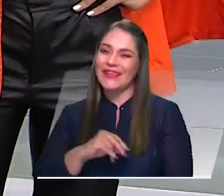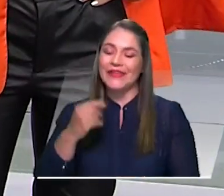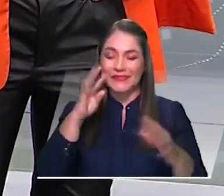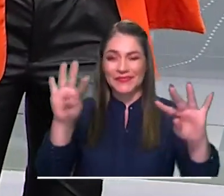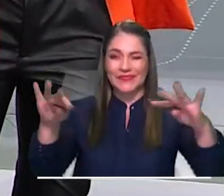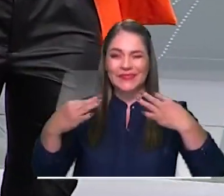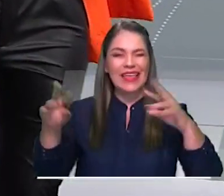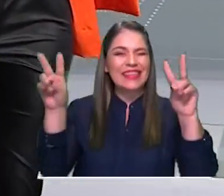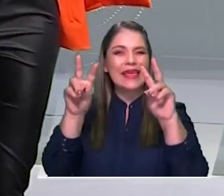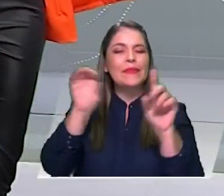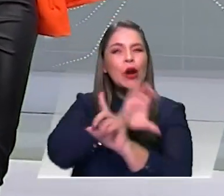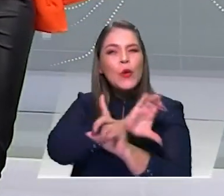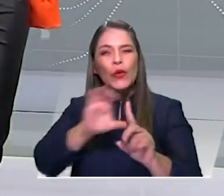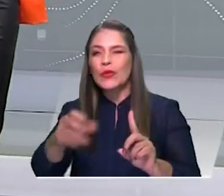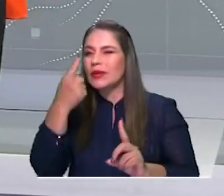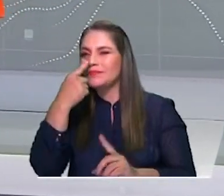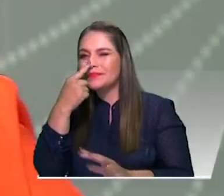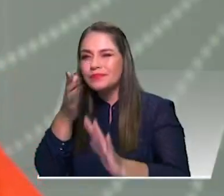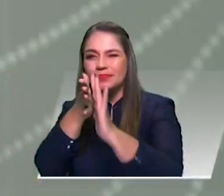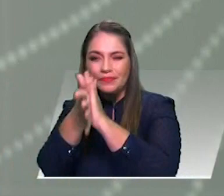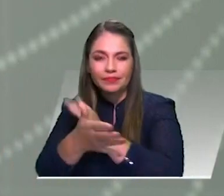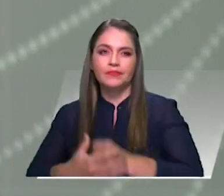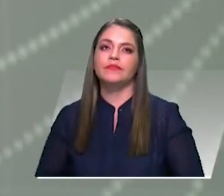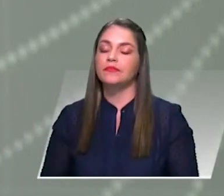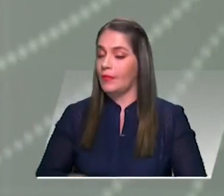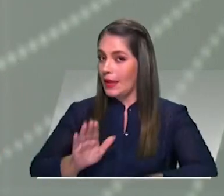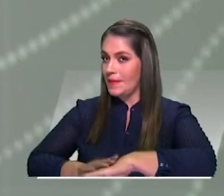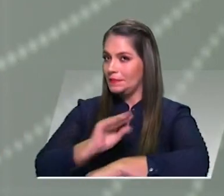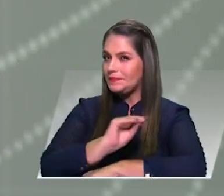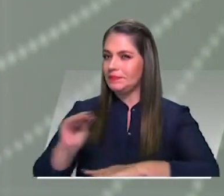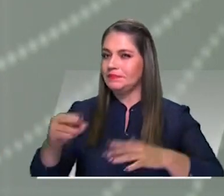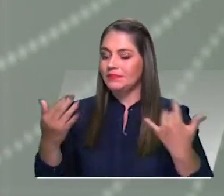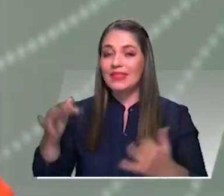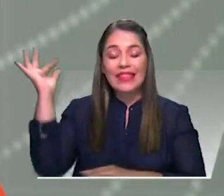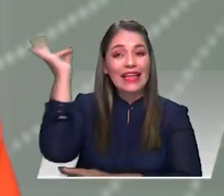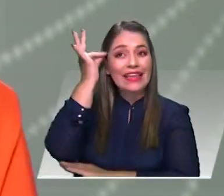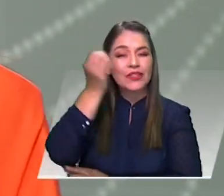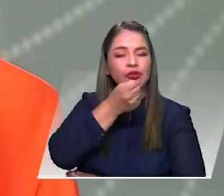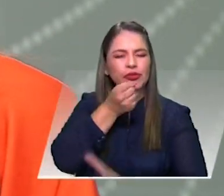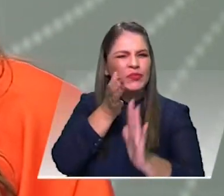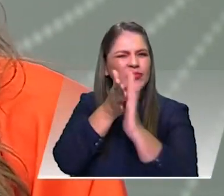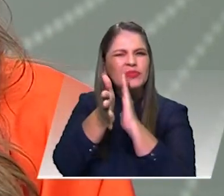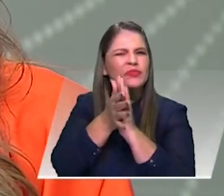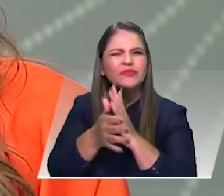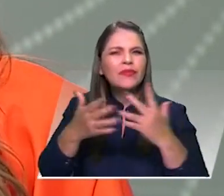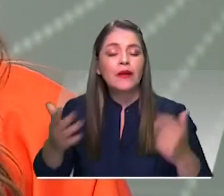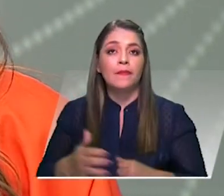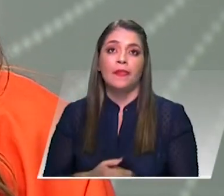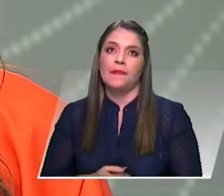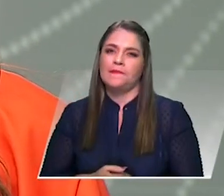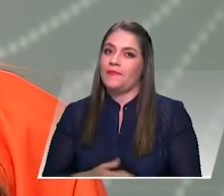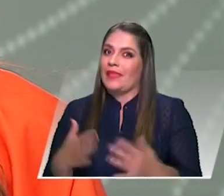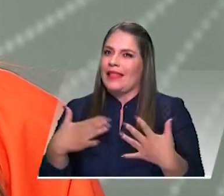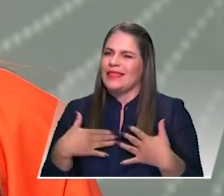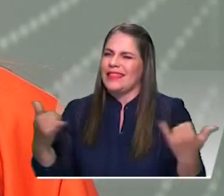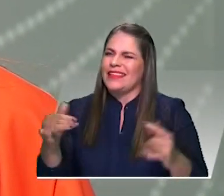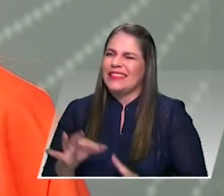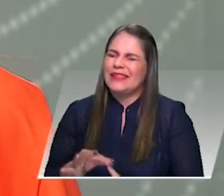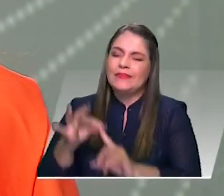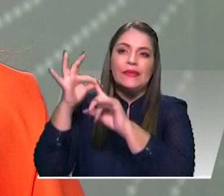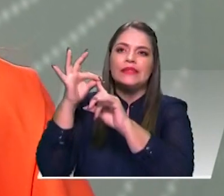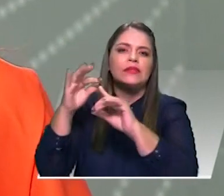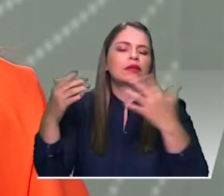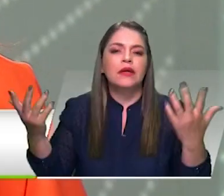Bienvenidos a la información de cultura y entretenimiento. Hoy Teleantioquia Noticias ha preparado para todos ustedes un especial sobre la crisis